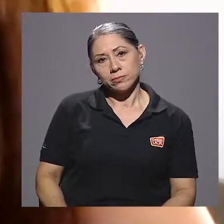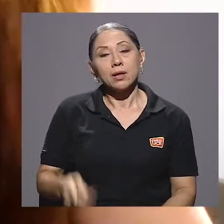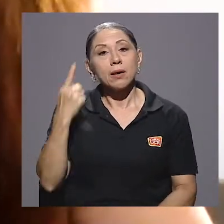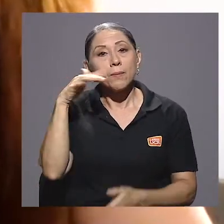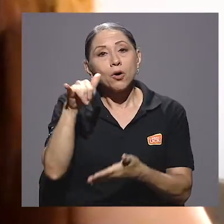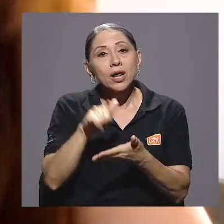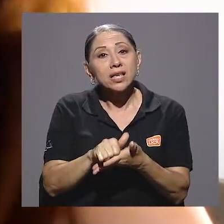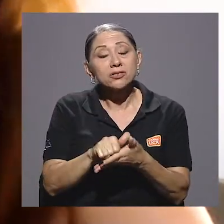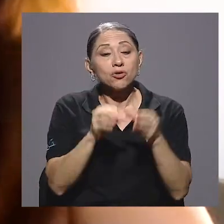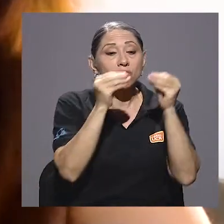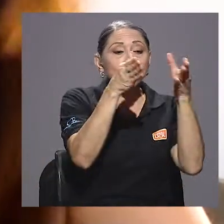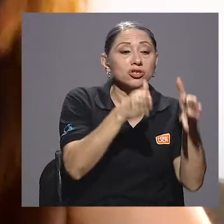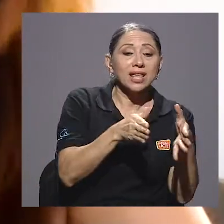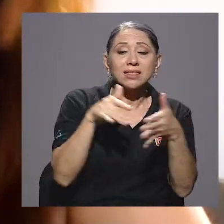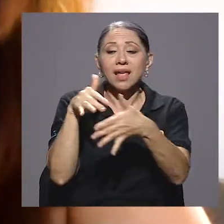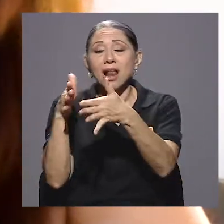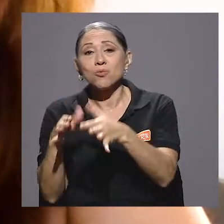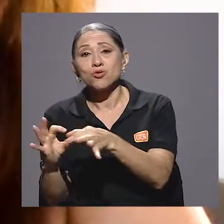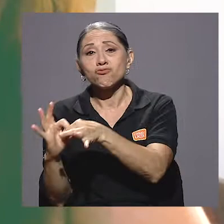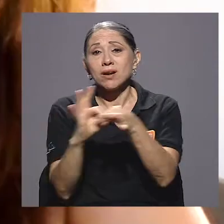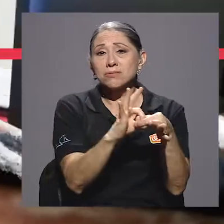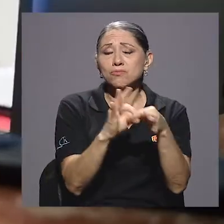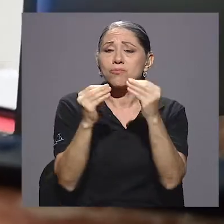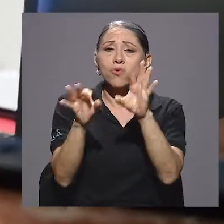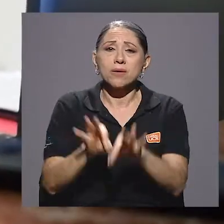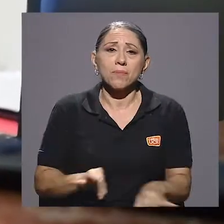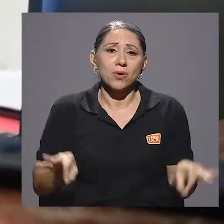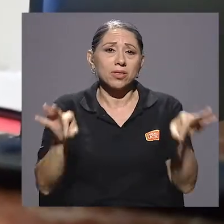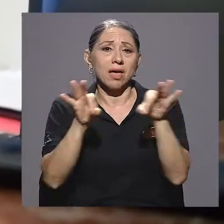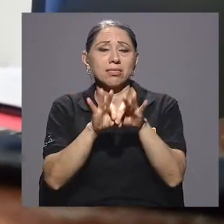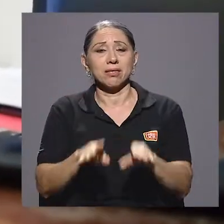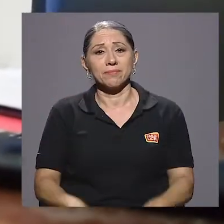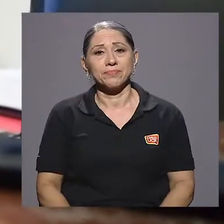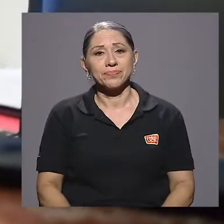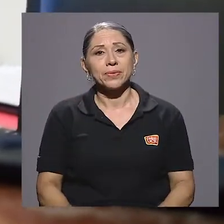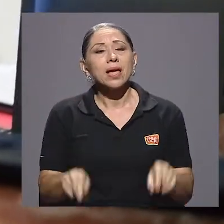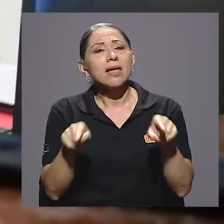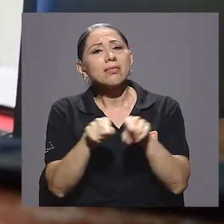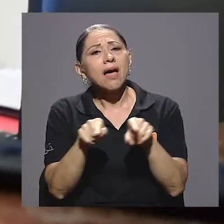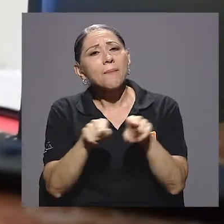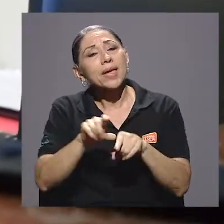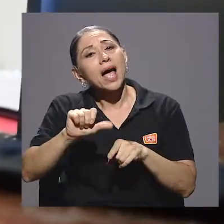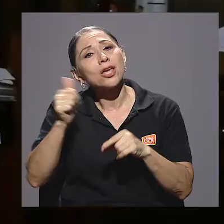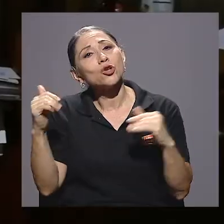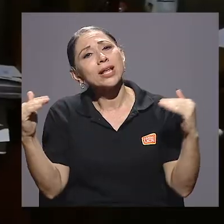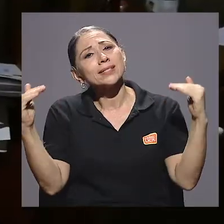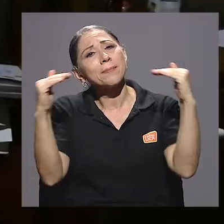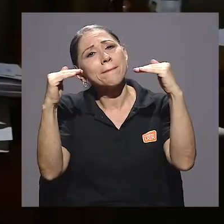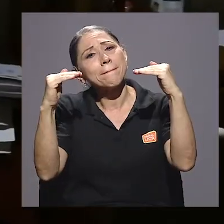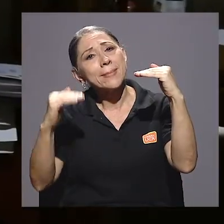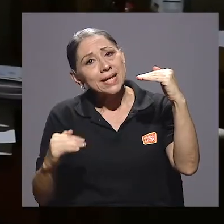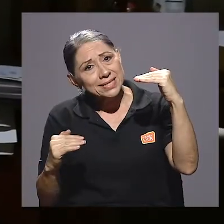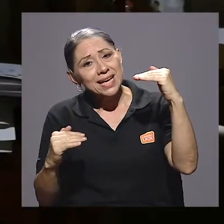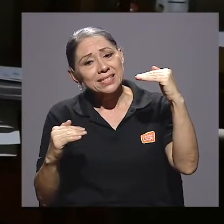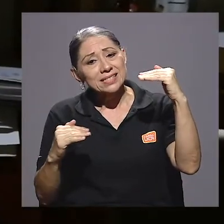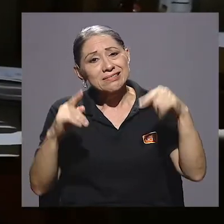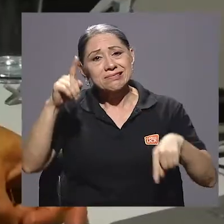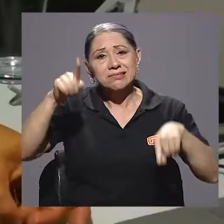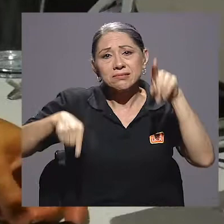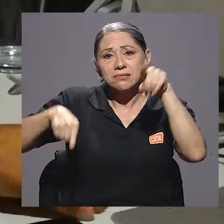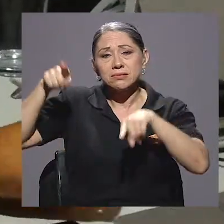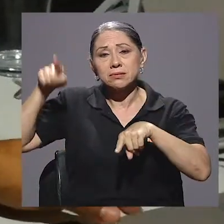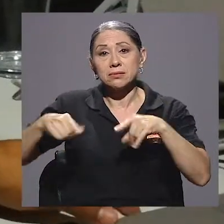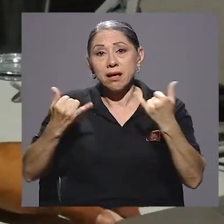relación docente-alumno es muy, muy importante. Hay otras brechas también en las cuales nos encontró